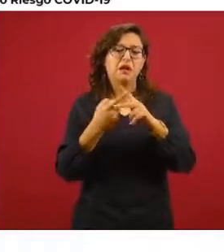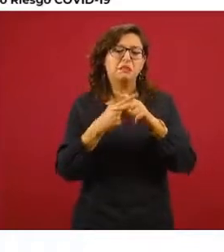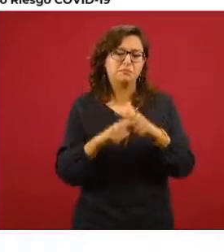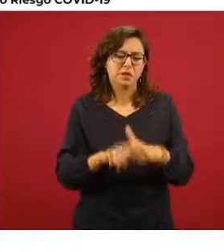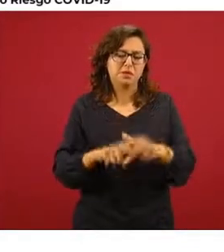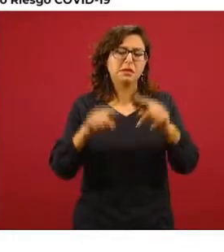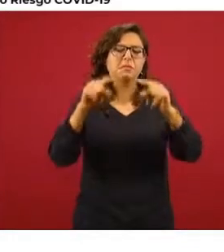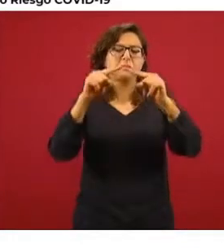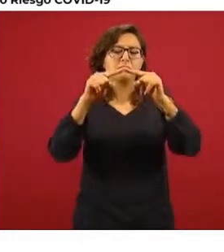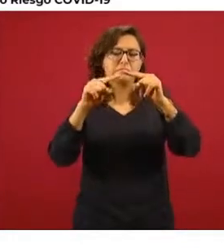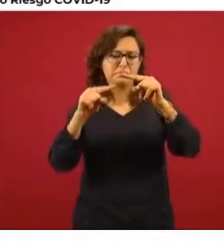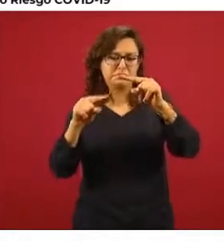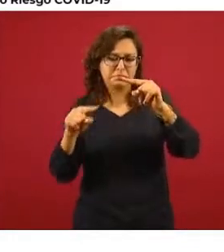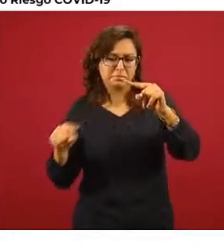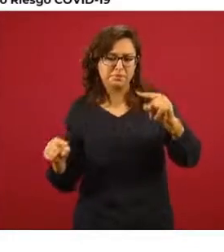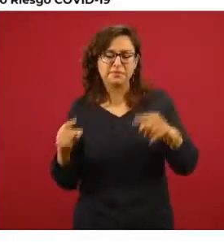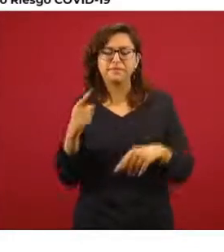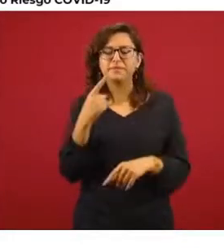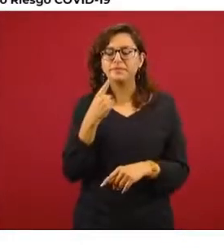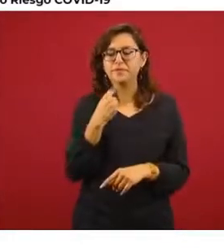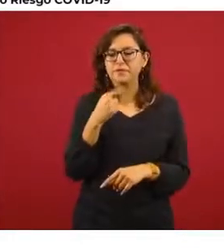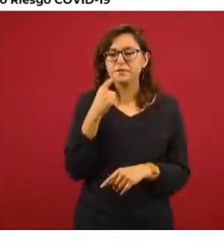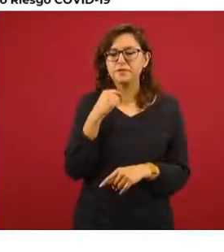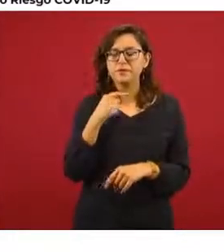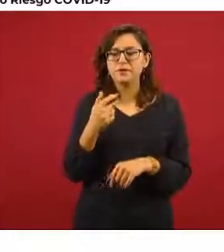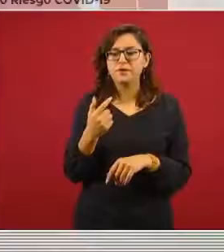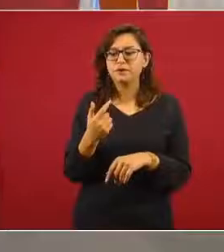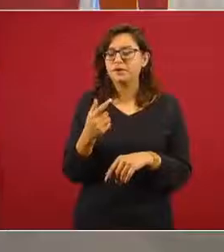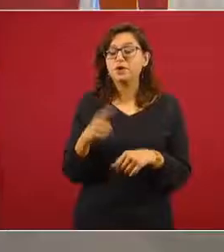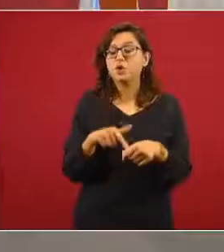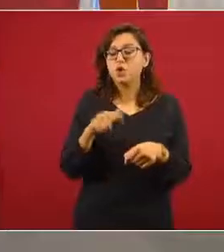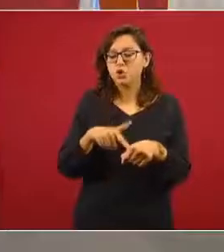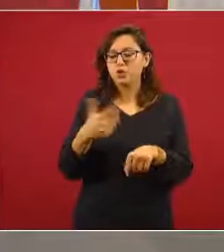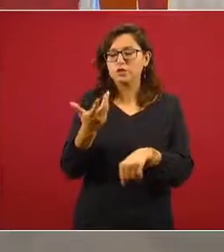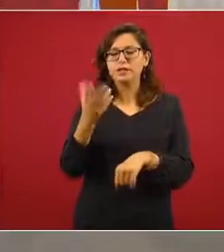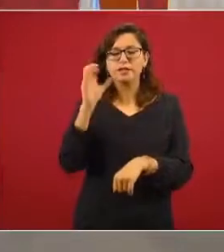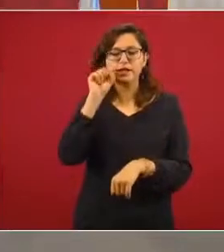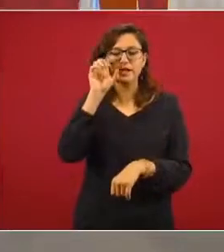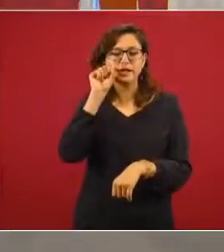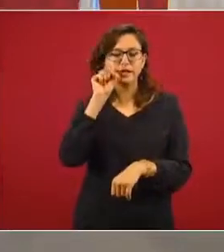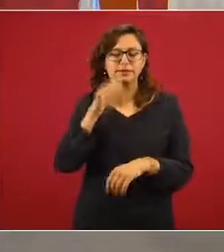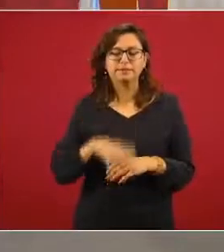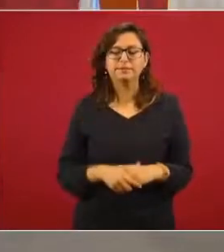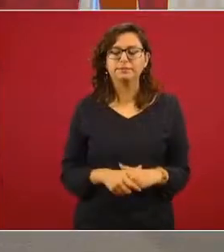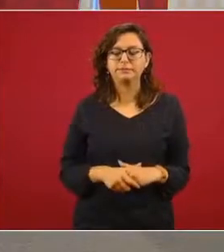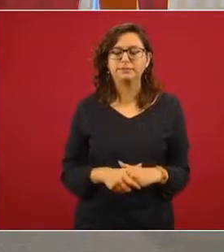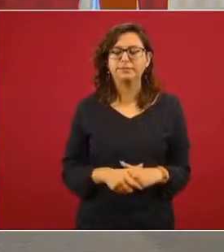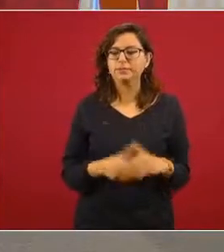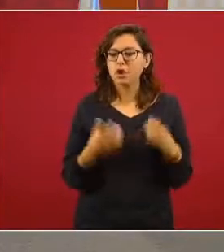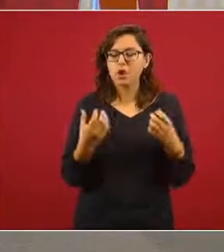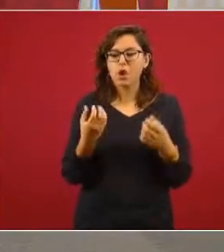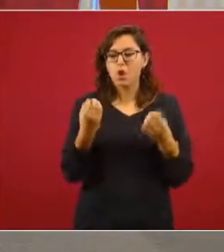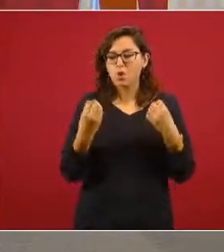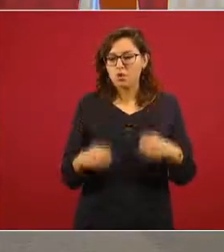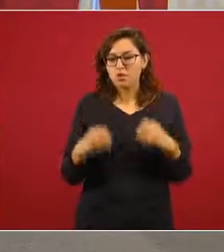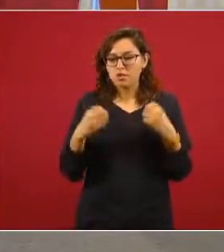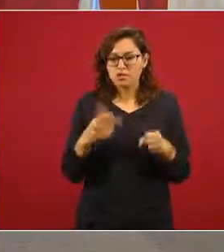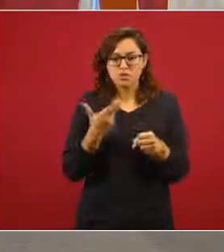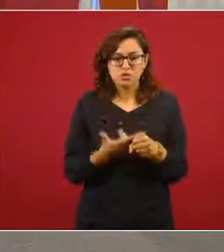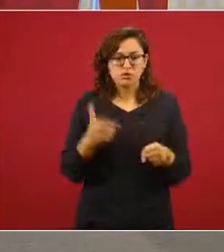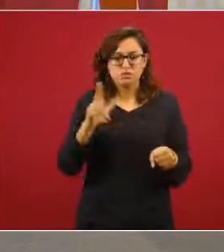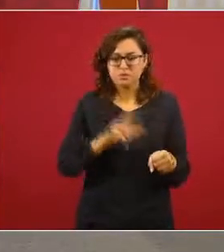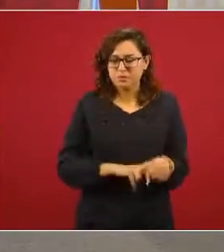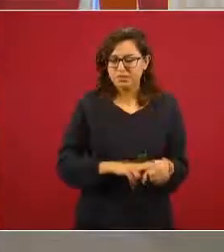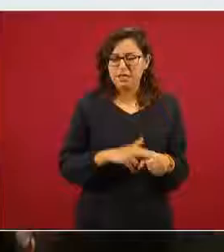ya próximo a un descenso. Está en semáforo naranja. La siguiente. La ocupación hospitalaria sigue un patrón parecido, hasta el 16 de